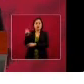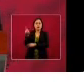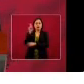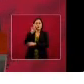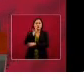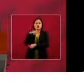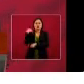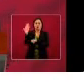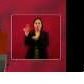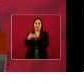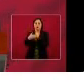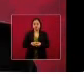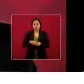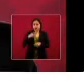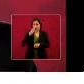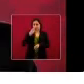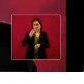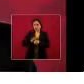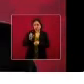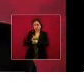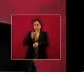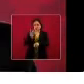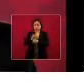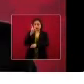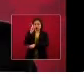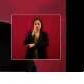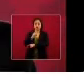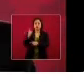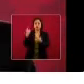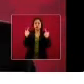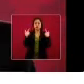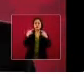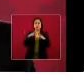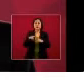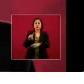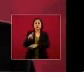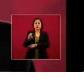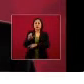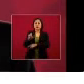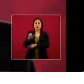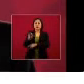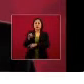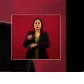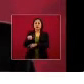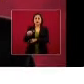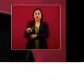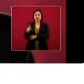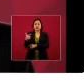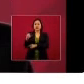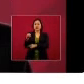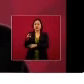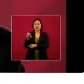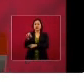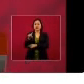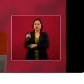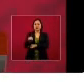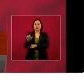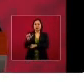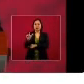presidenta municipal de texcoco saben porque también entre comillas pongo presidenta municipal porque estuvo